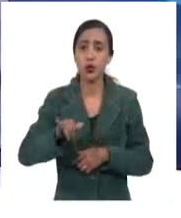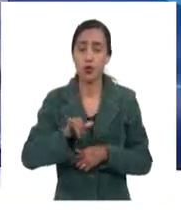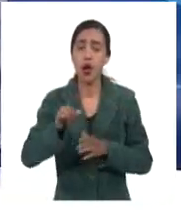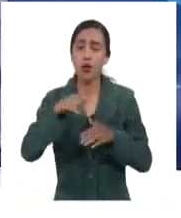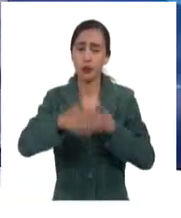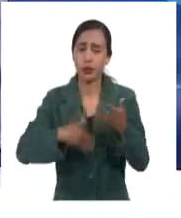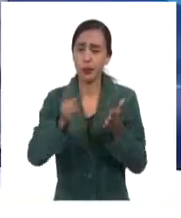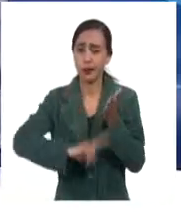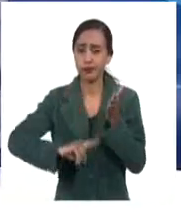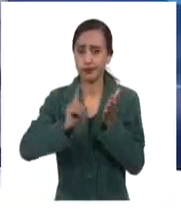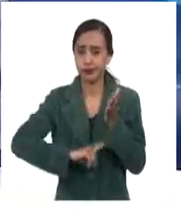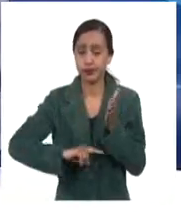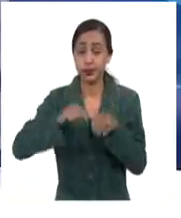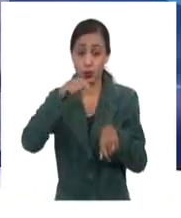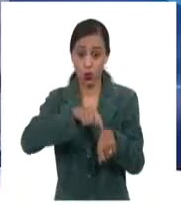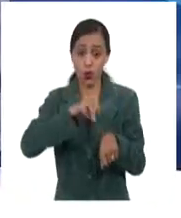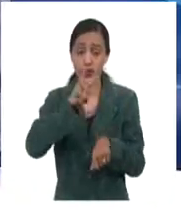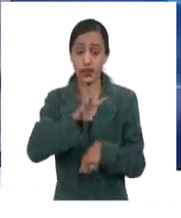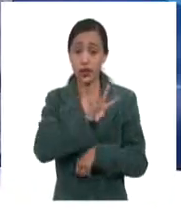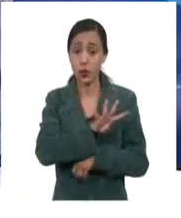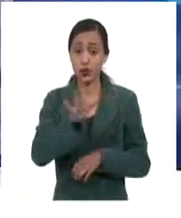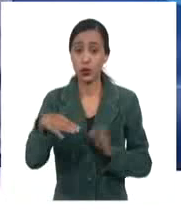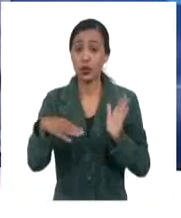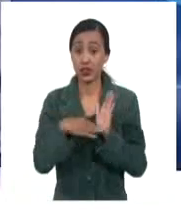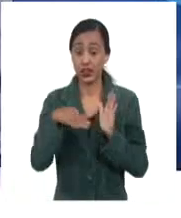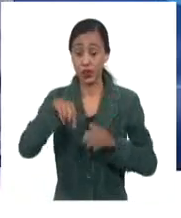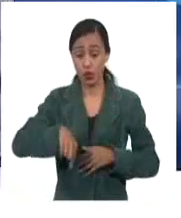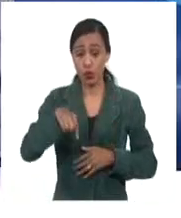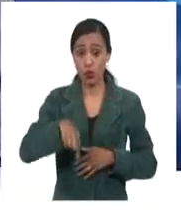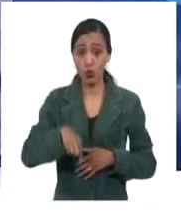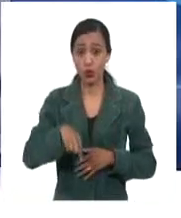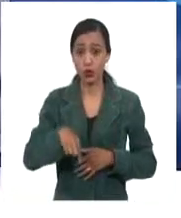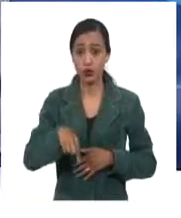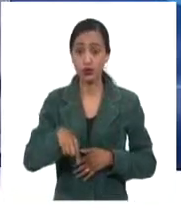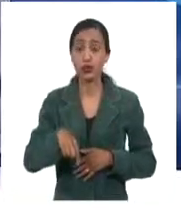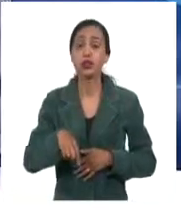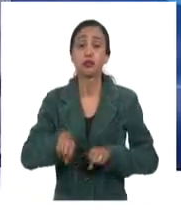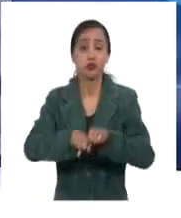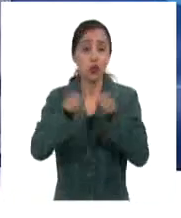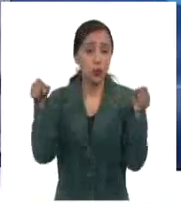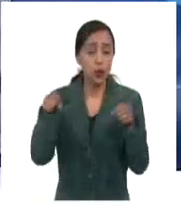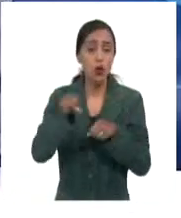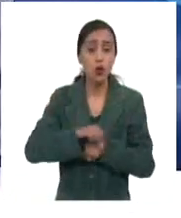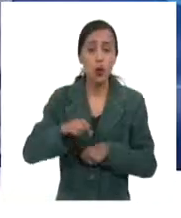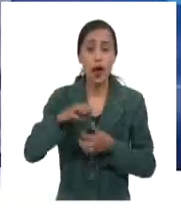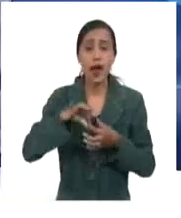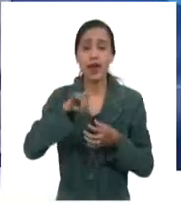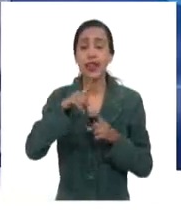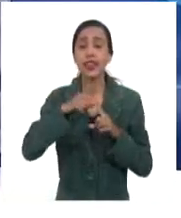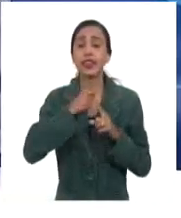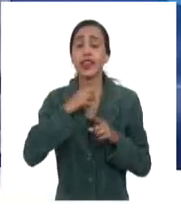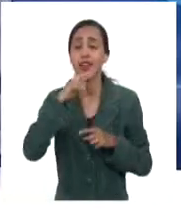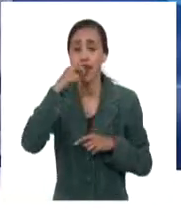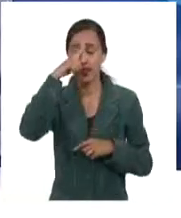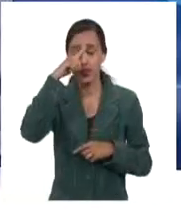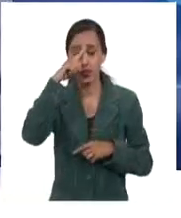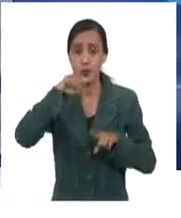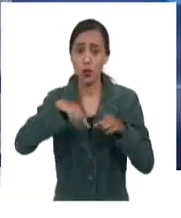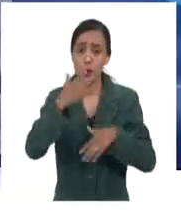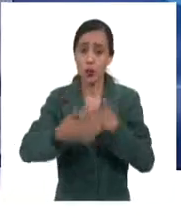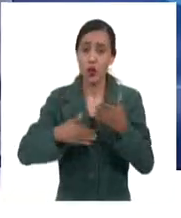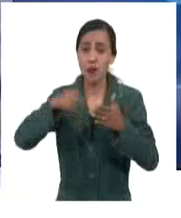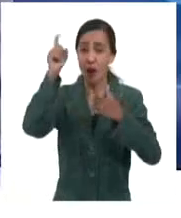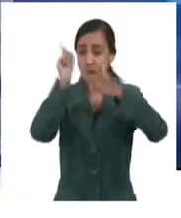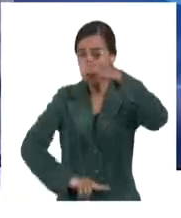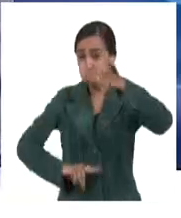a las 1344 de la tarde de hoy salió de servicio la termoeléctrica antonio guiteras por una descarga eléctrica que afectó un